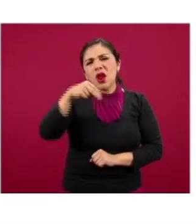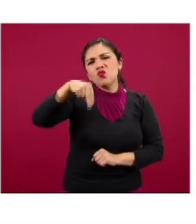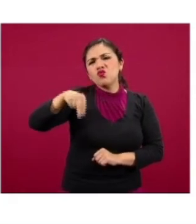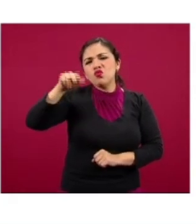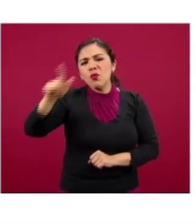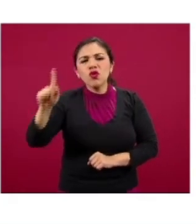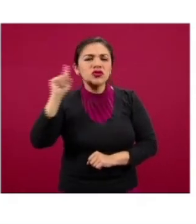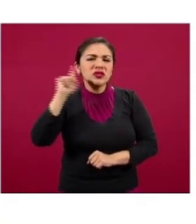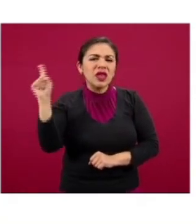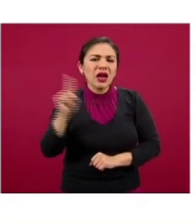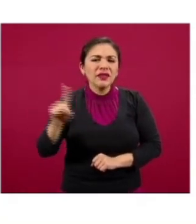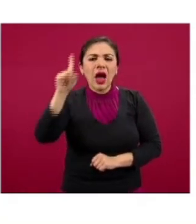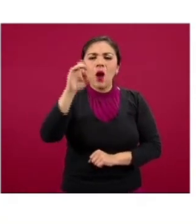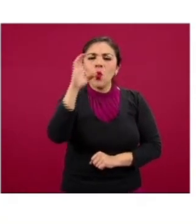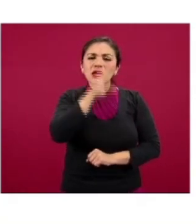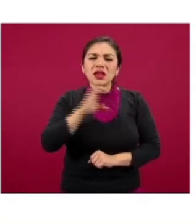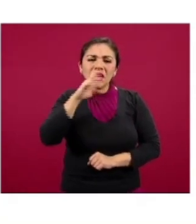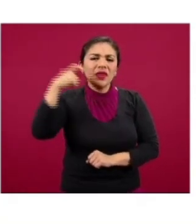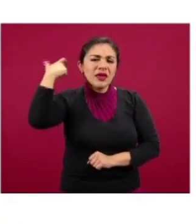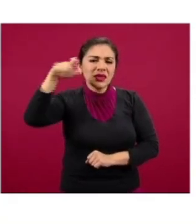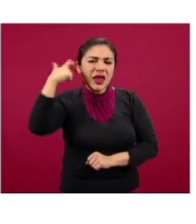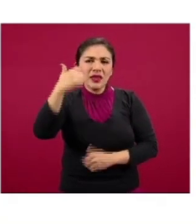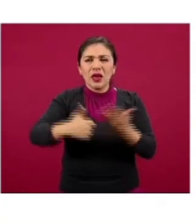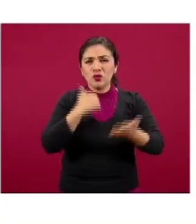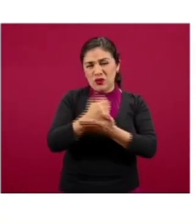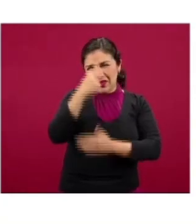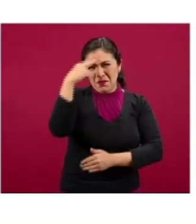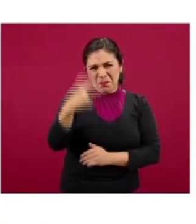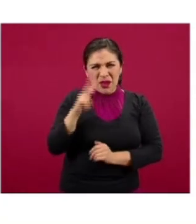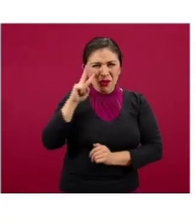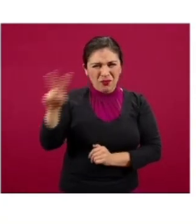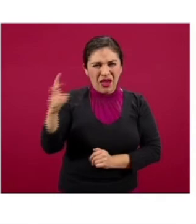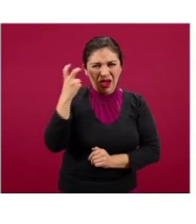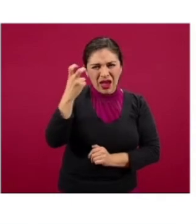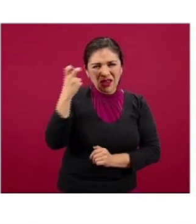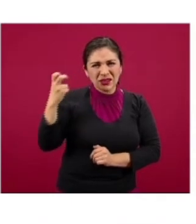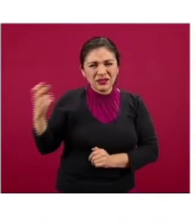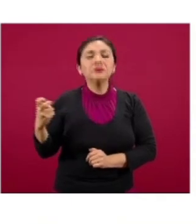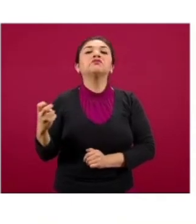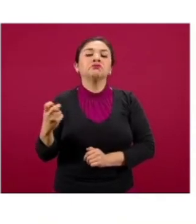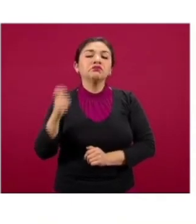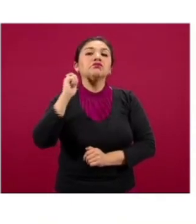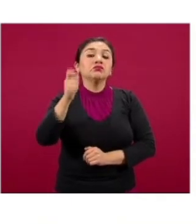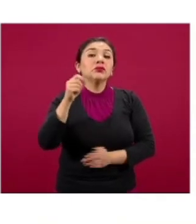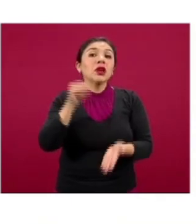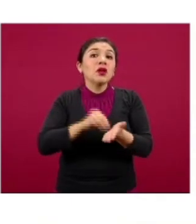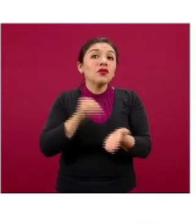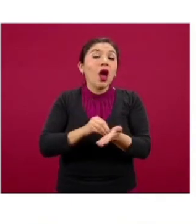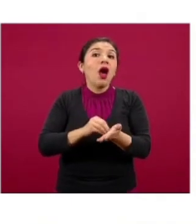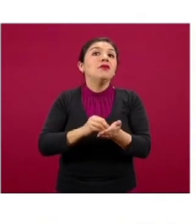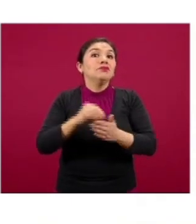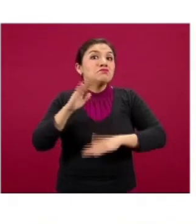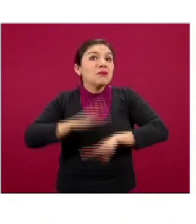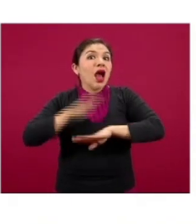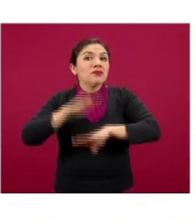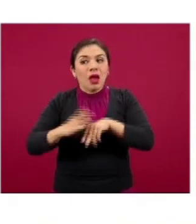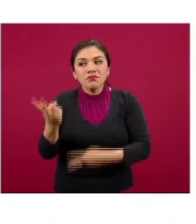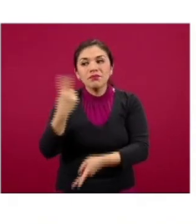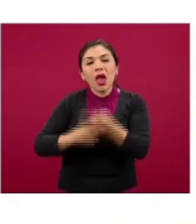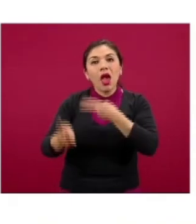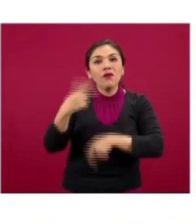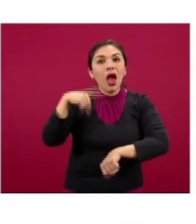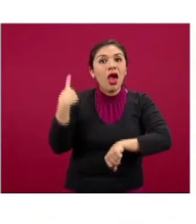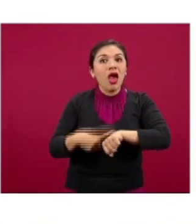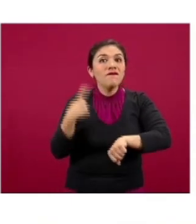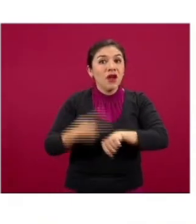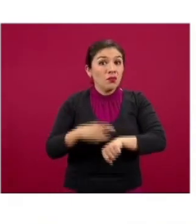León, Zacatecas, Aguascalientes, Querétaro y la Ciudad de México, están en una tendencia a la alza y se encuentran